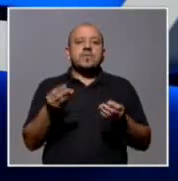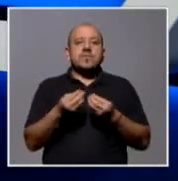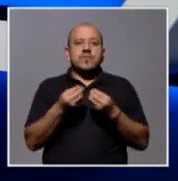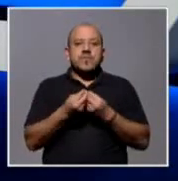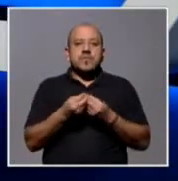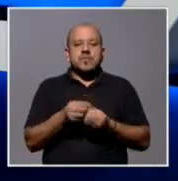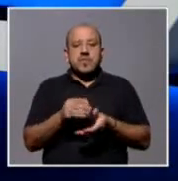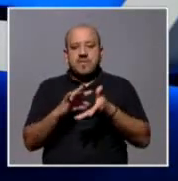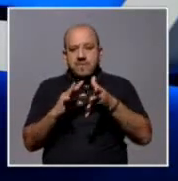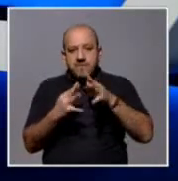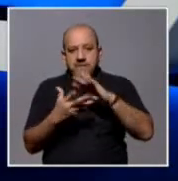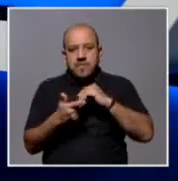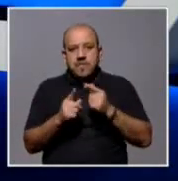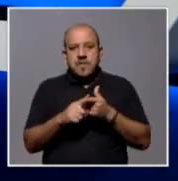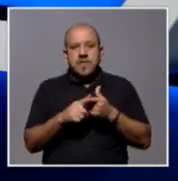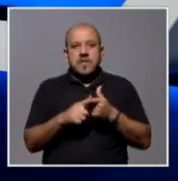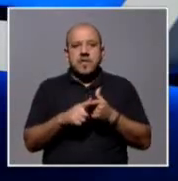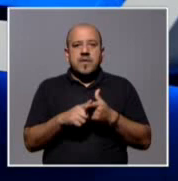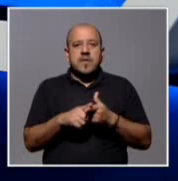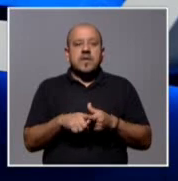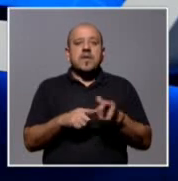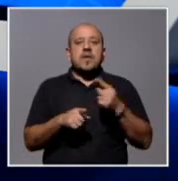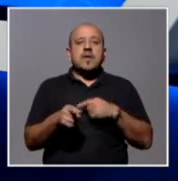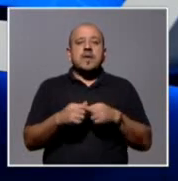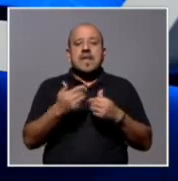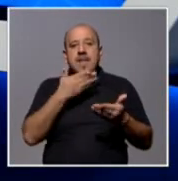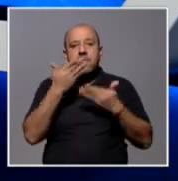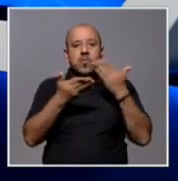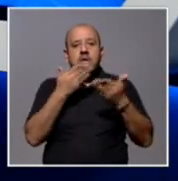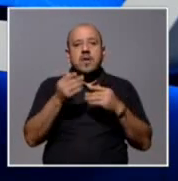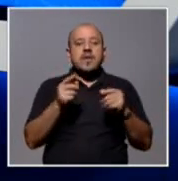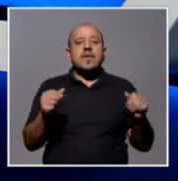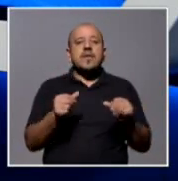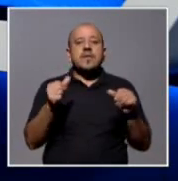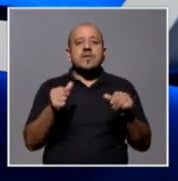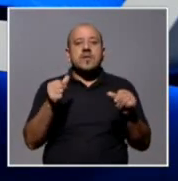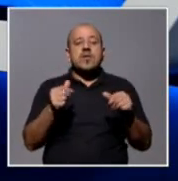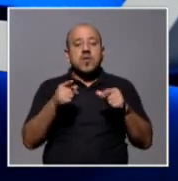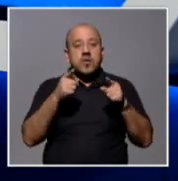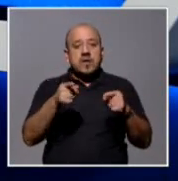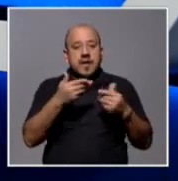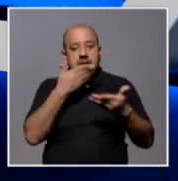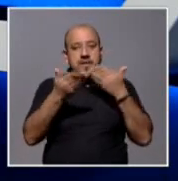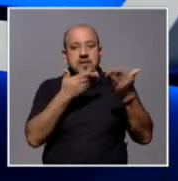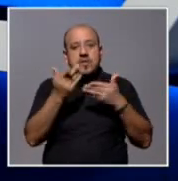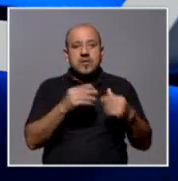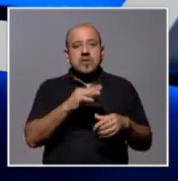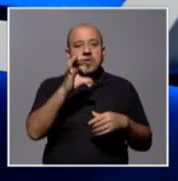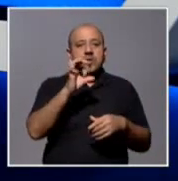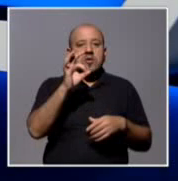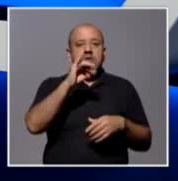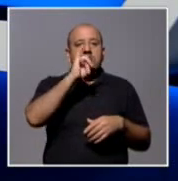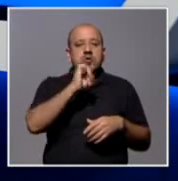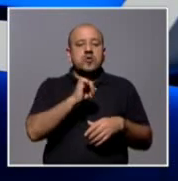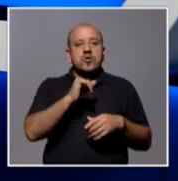de hacerse presentes y Agarrate Catalina, la murga, decidió hacerlo con esta canción que se llama Soy y este video con